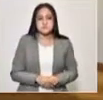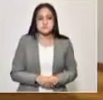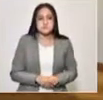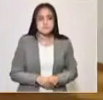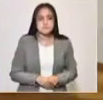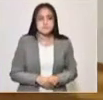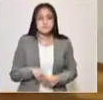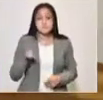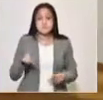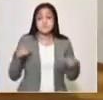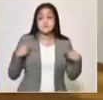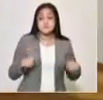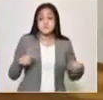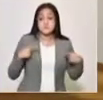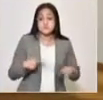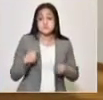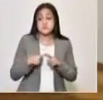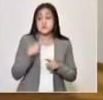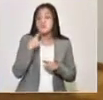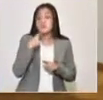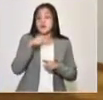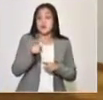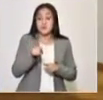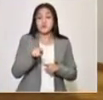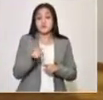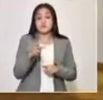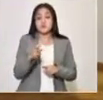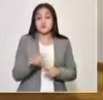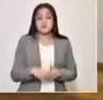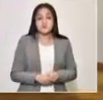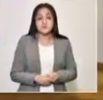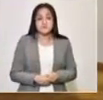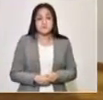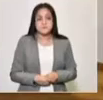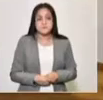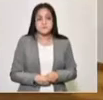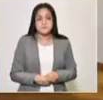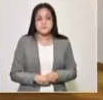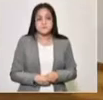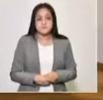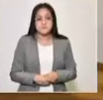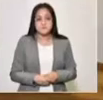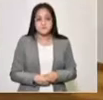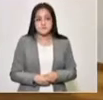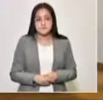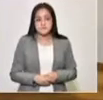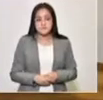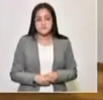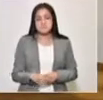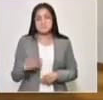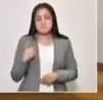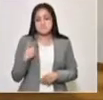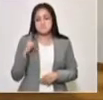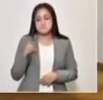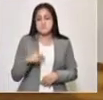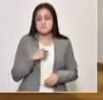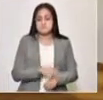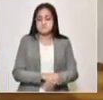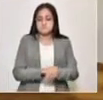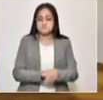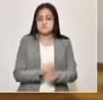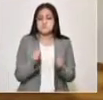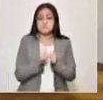Que sea la sociedad quien lo juzgue. Y desde luego, nuestra solidaridad con